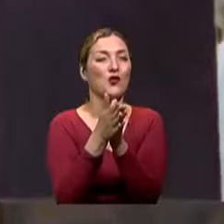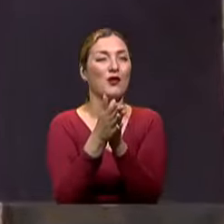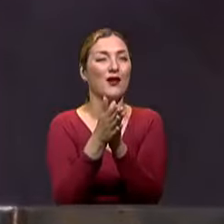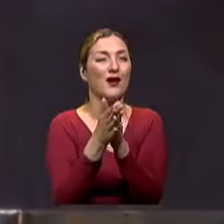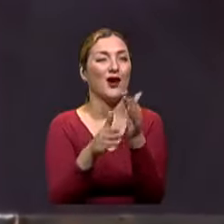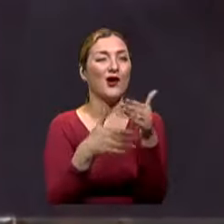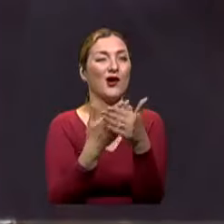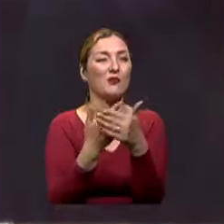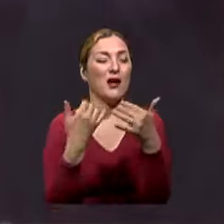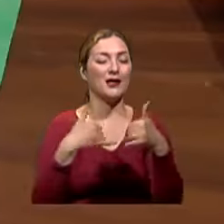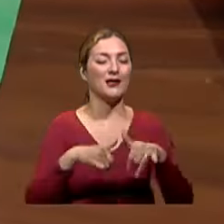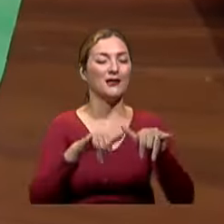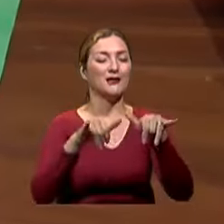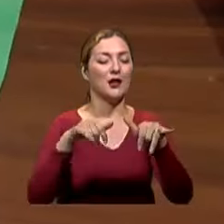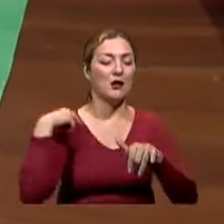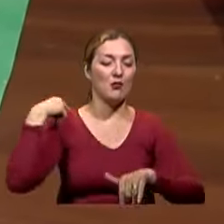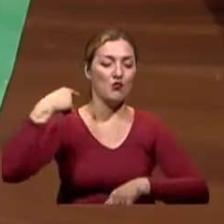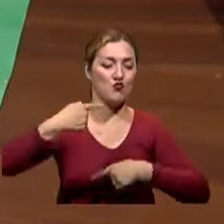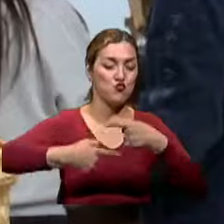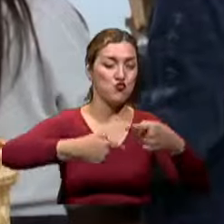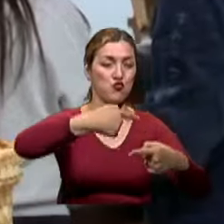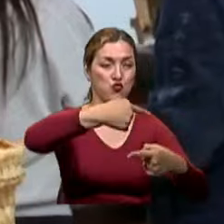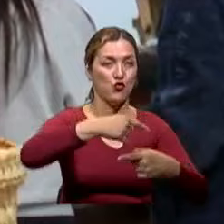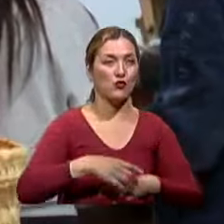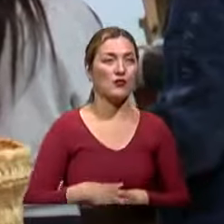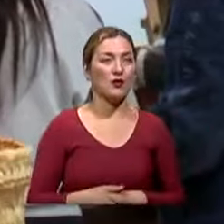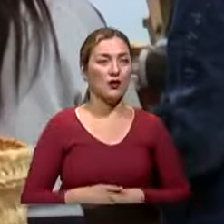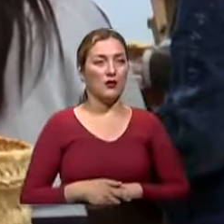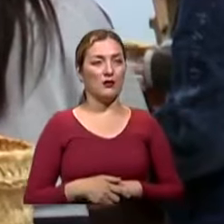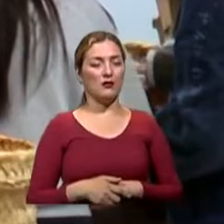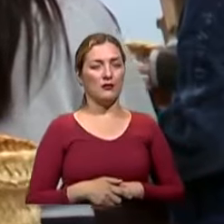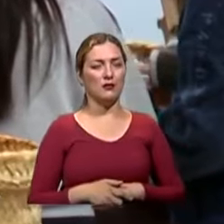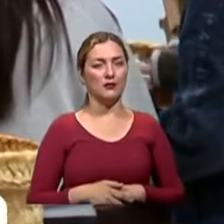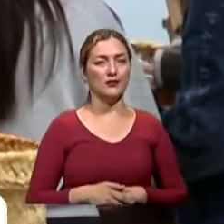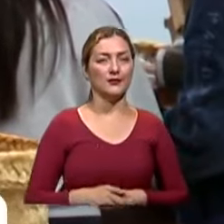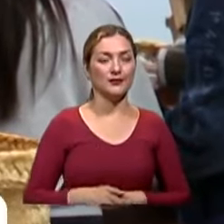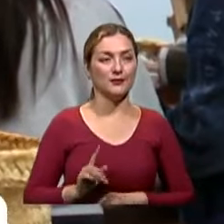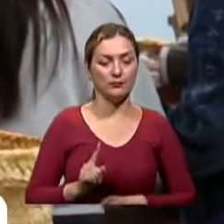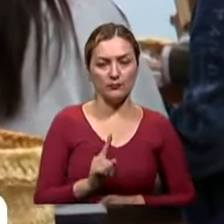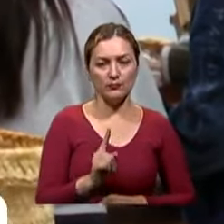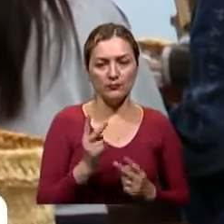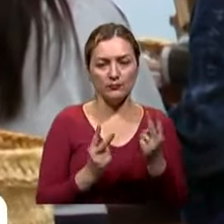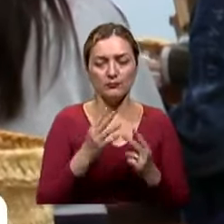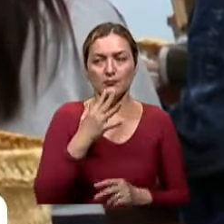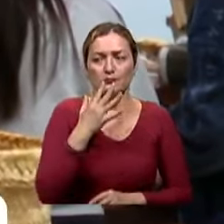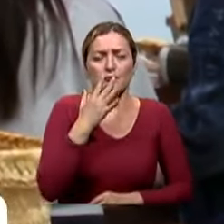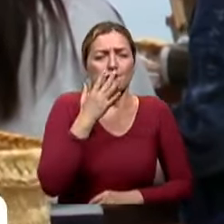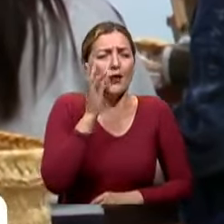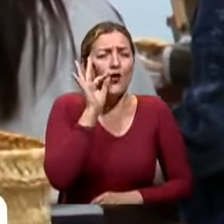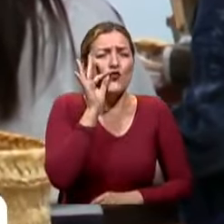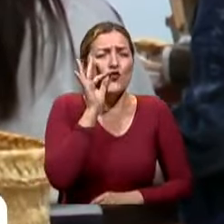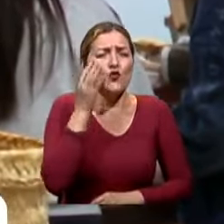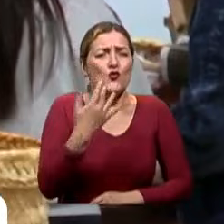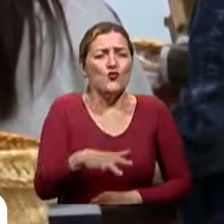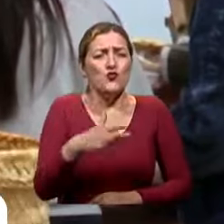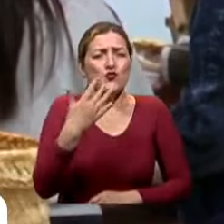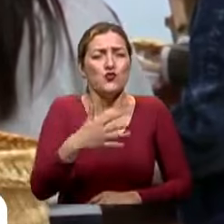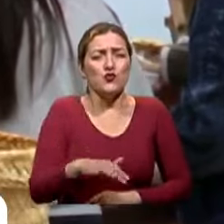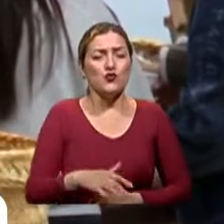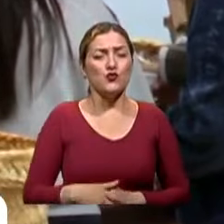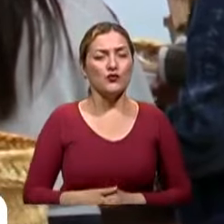ciudad, la cual se mantiene de generación en generación. Y va a tener un aroma exquisito del chocolate que